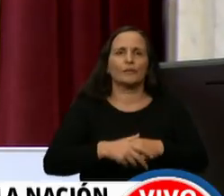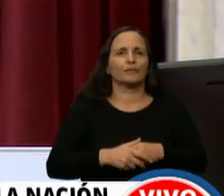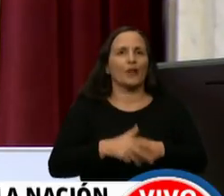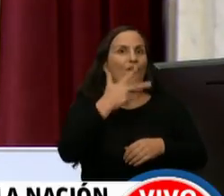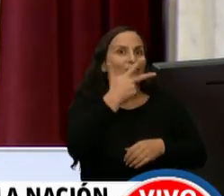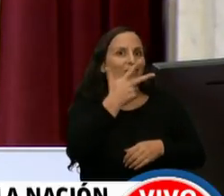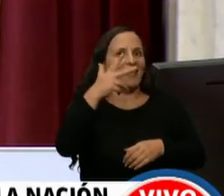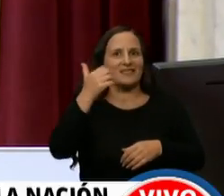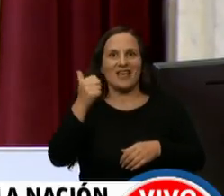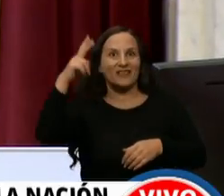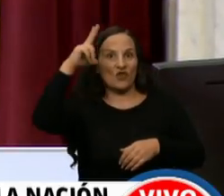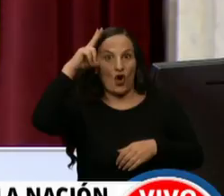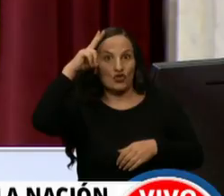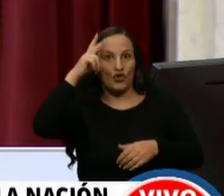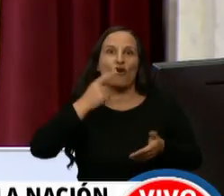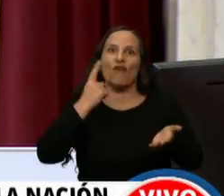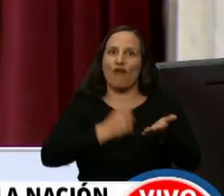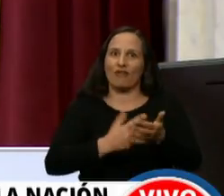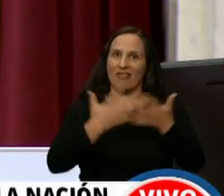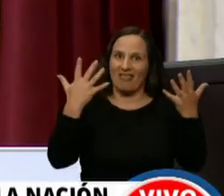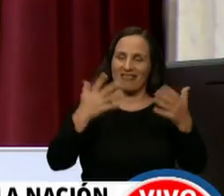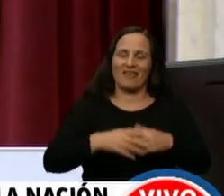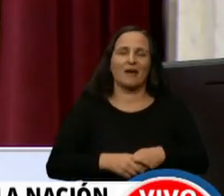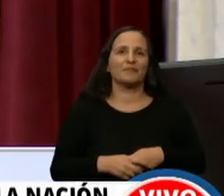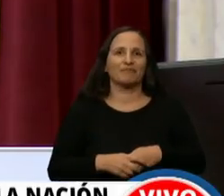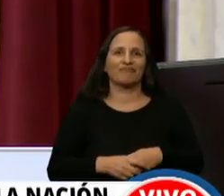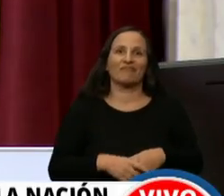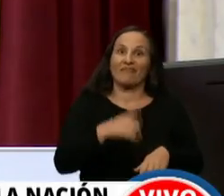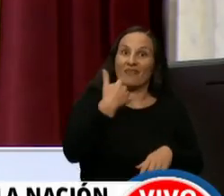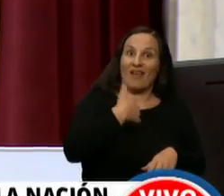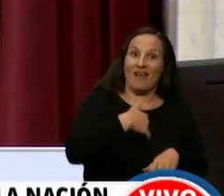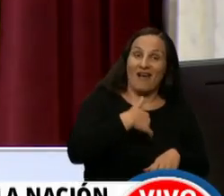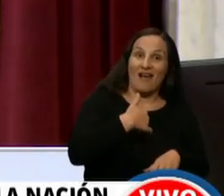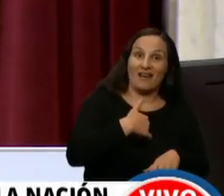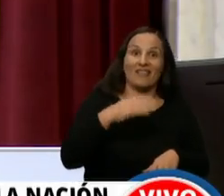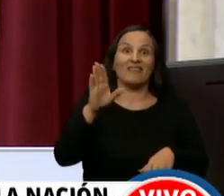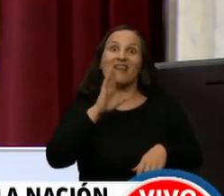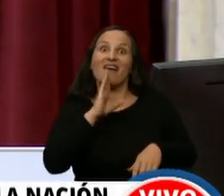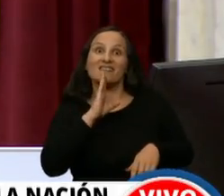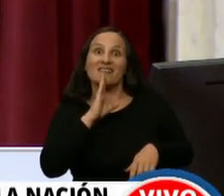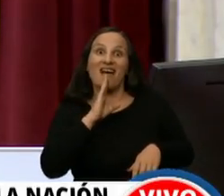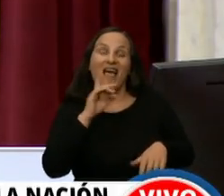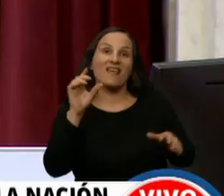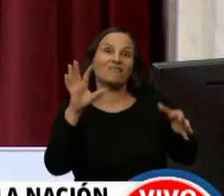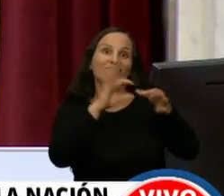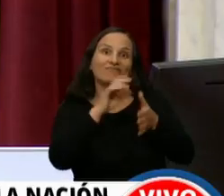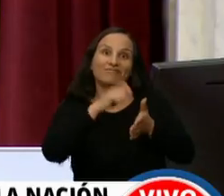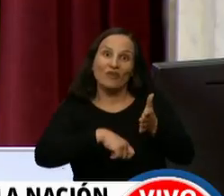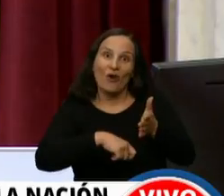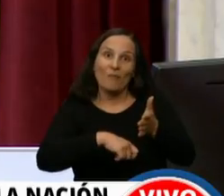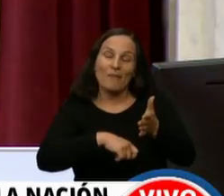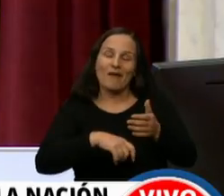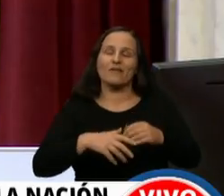68 orden del día convenio entre la república y argentina y el estado de israel sobre seguridad